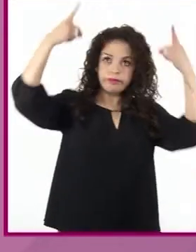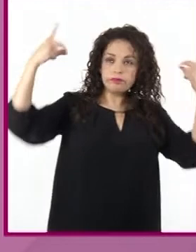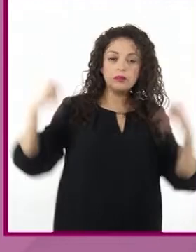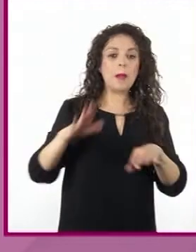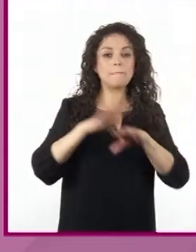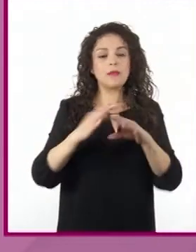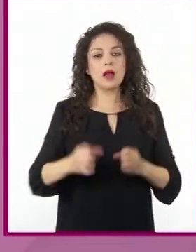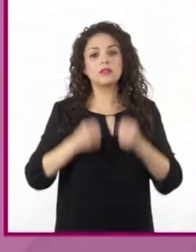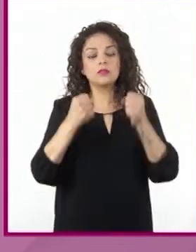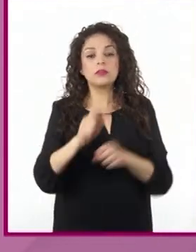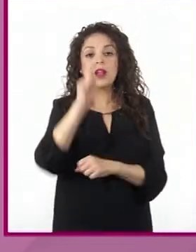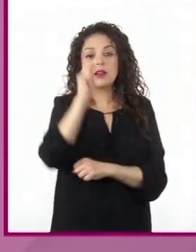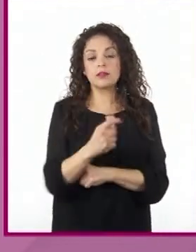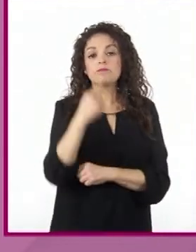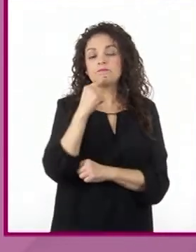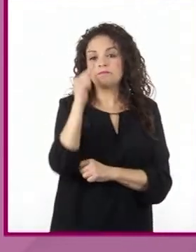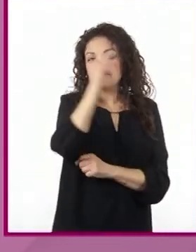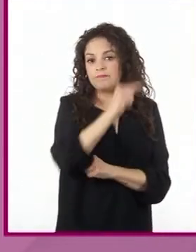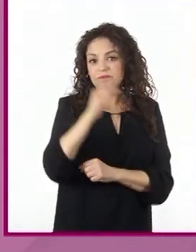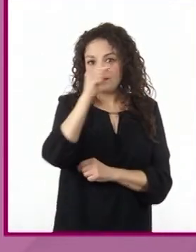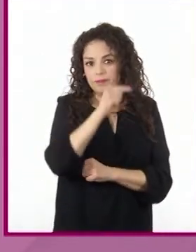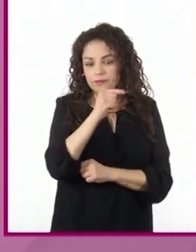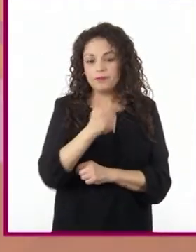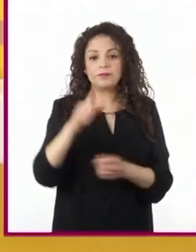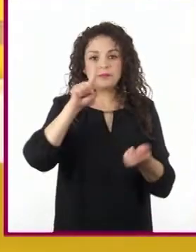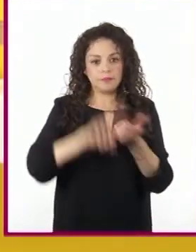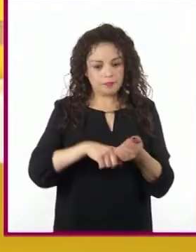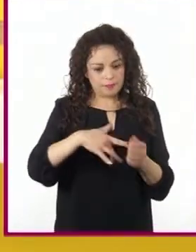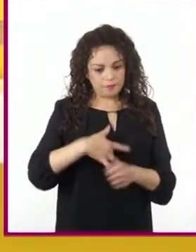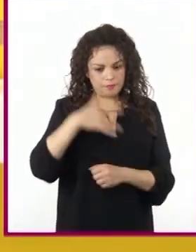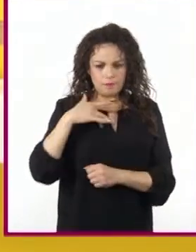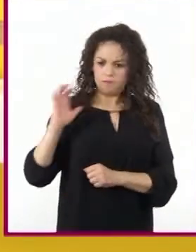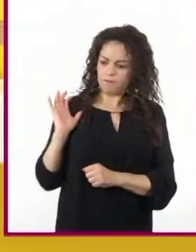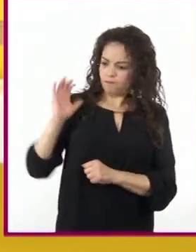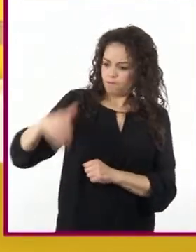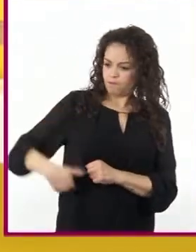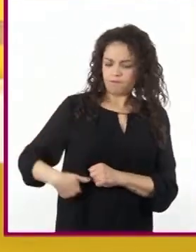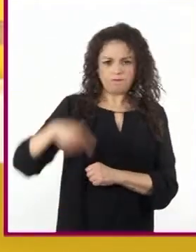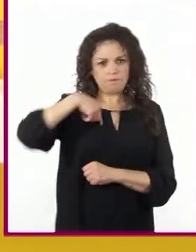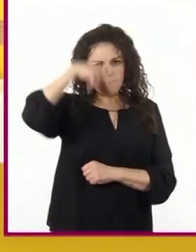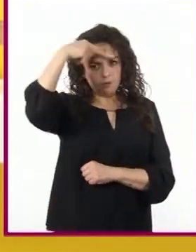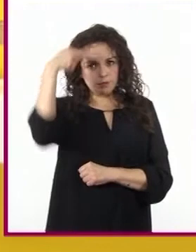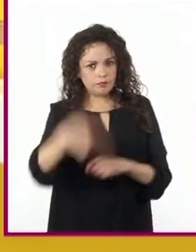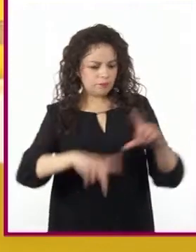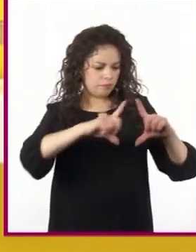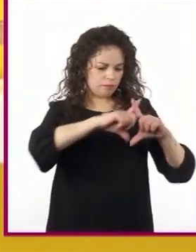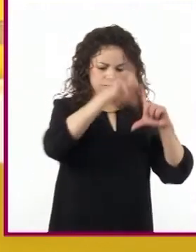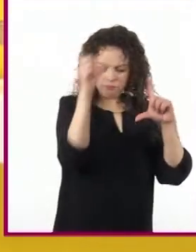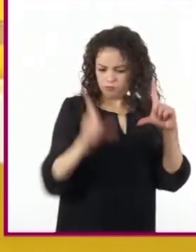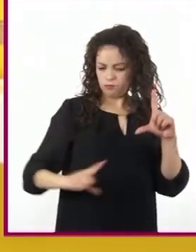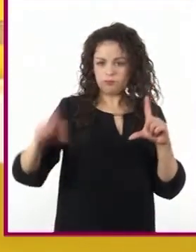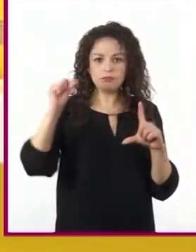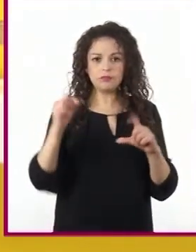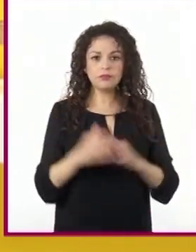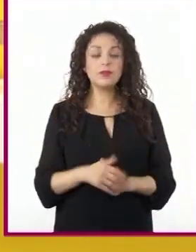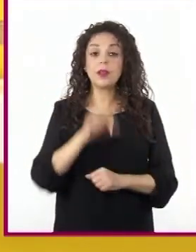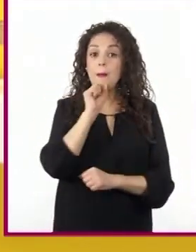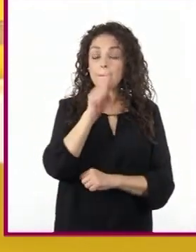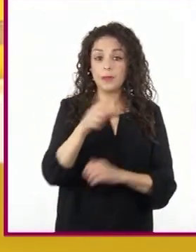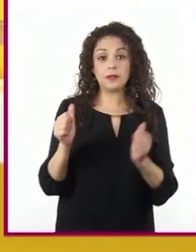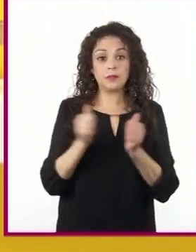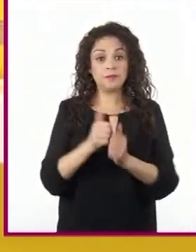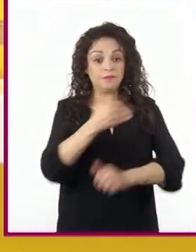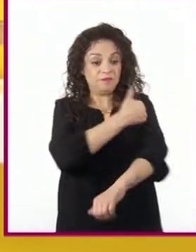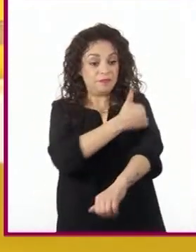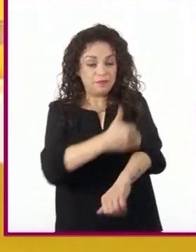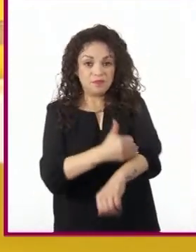y nacionalismo, es decir, que se sientan orgullosos de ser mexicanas y mexicanos. Al igual que con la familia, con el